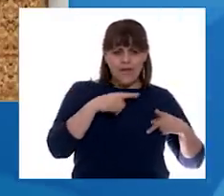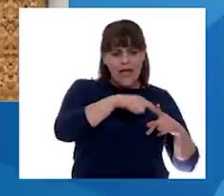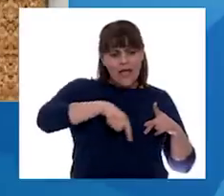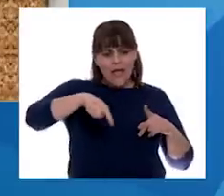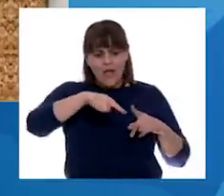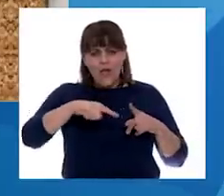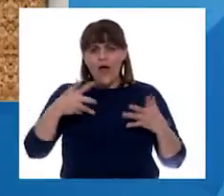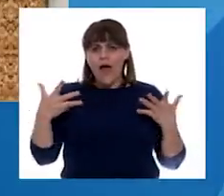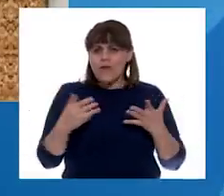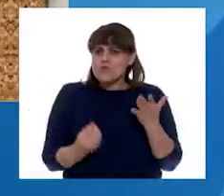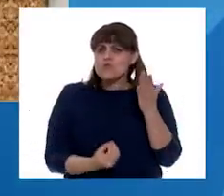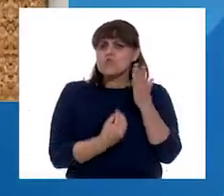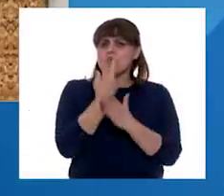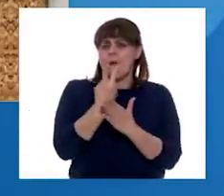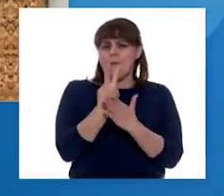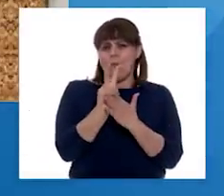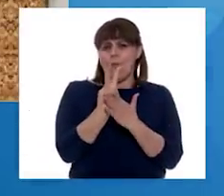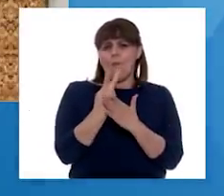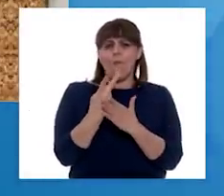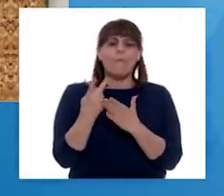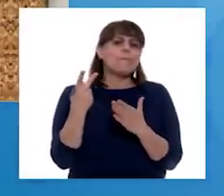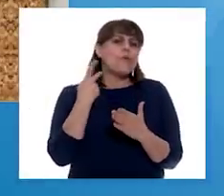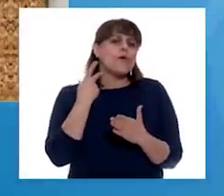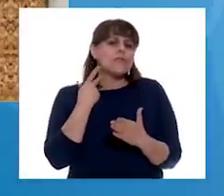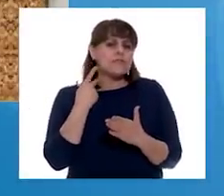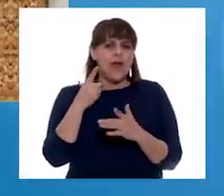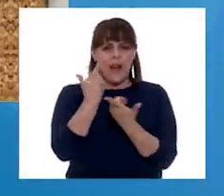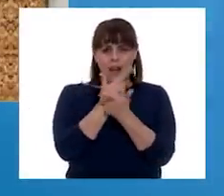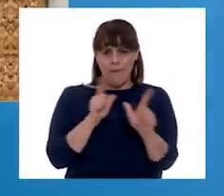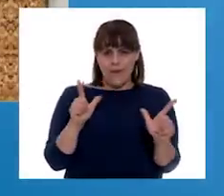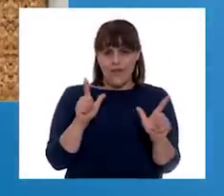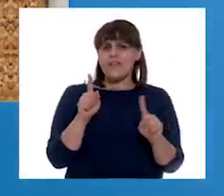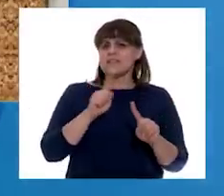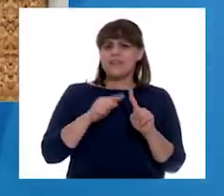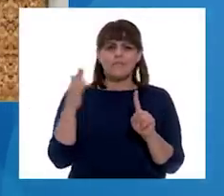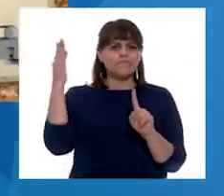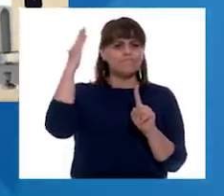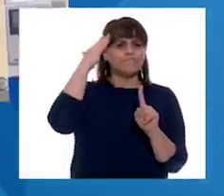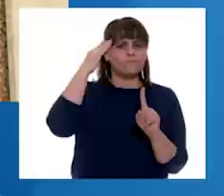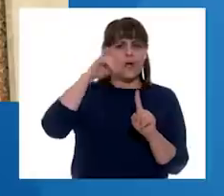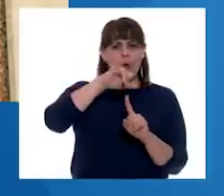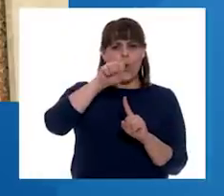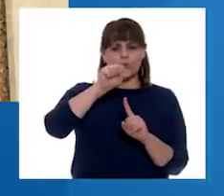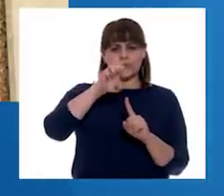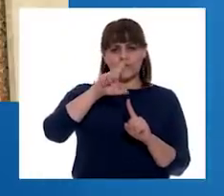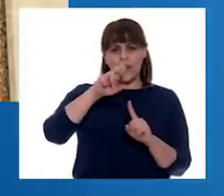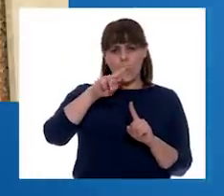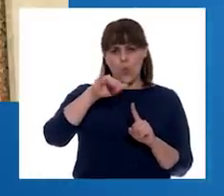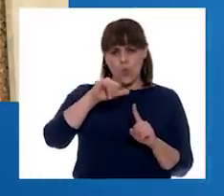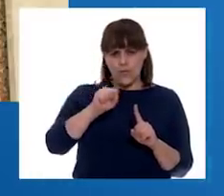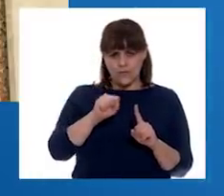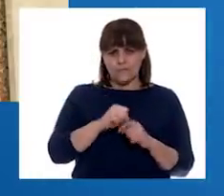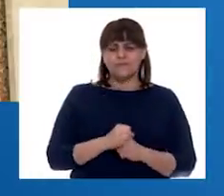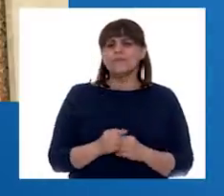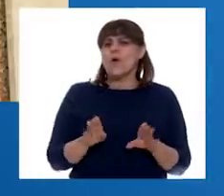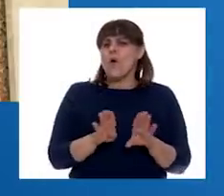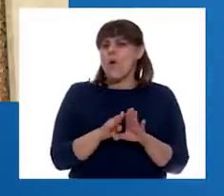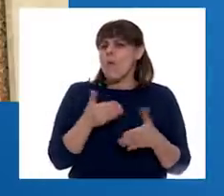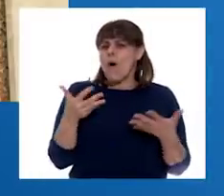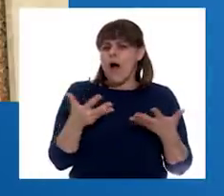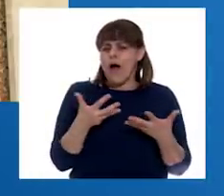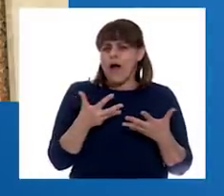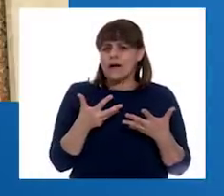el Partido Liberal bajo la tutela de José Luis Mora. Pero ¿cómo consolidar el